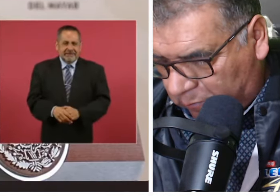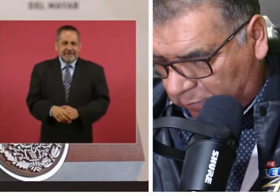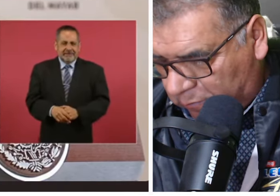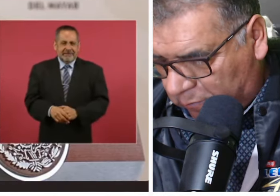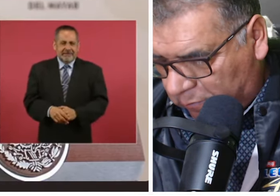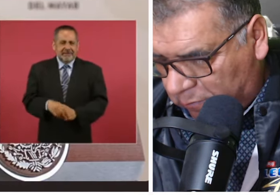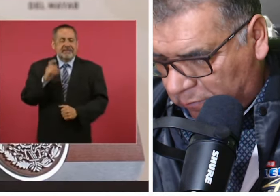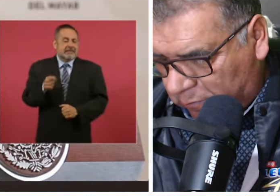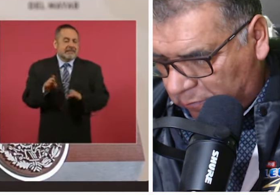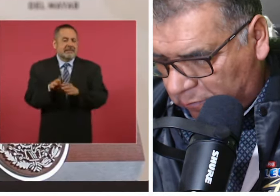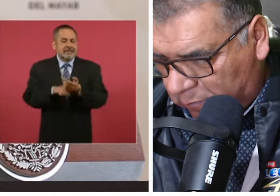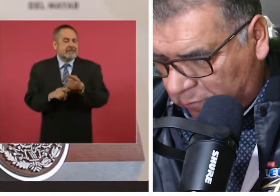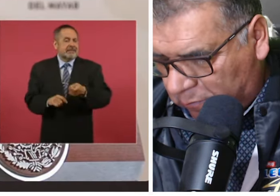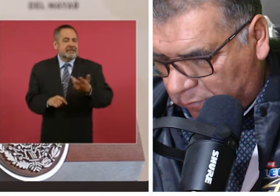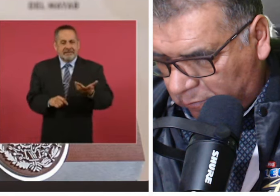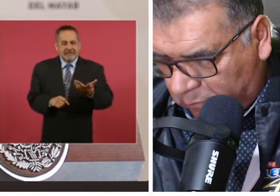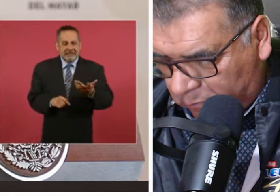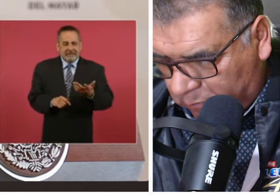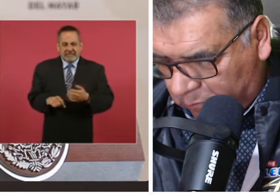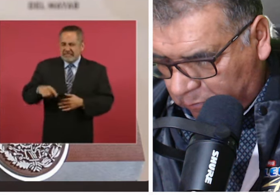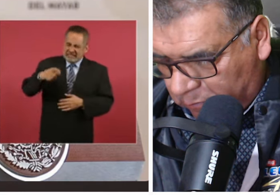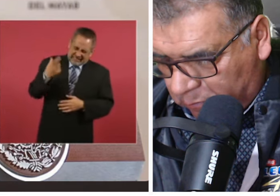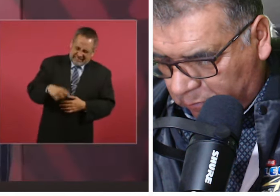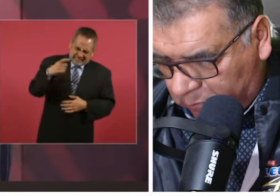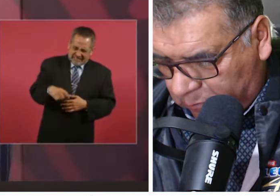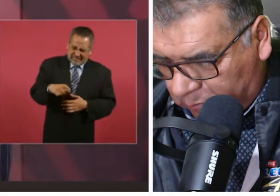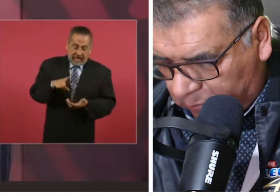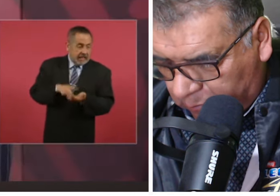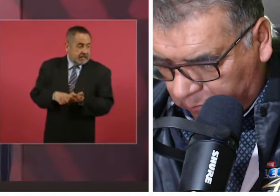Una de ellas es la riqueza.